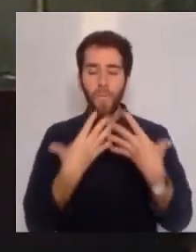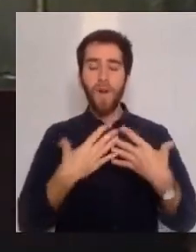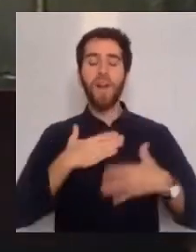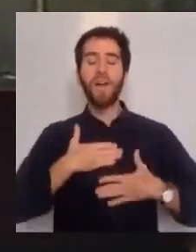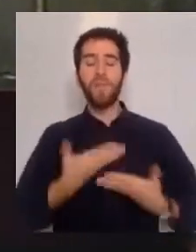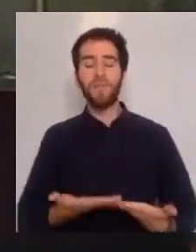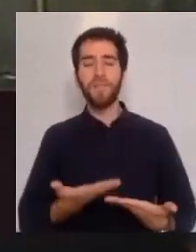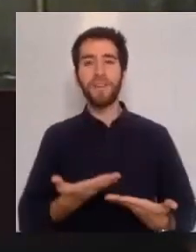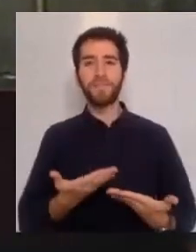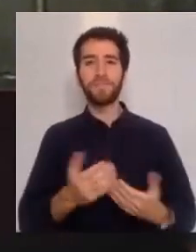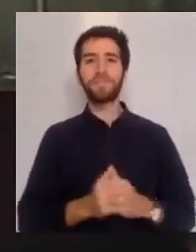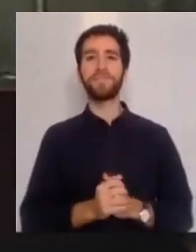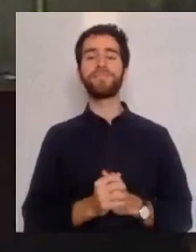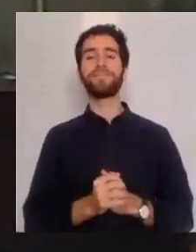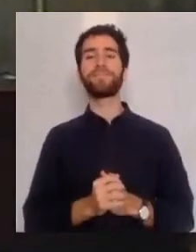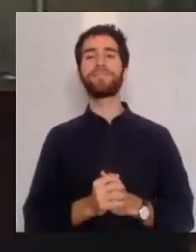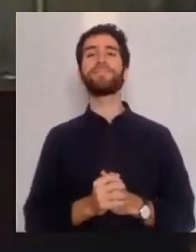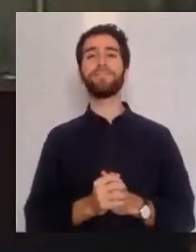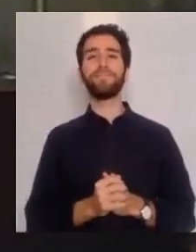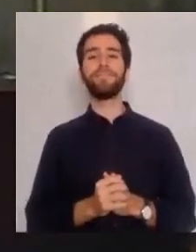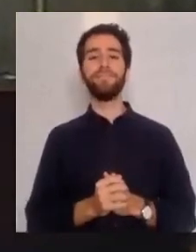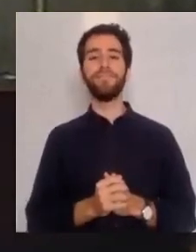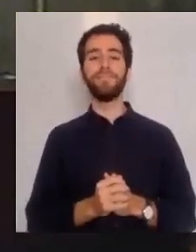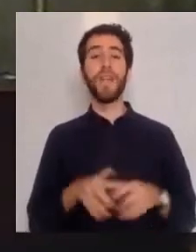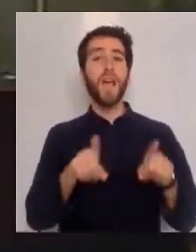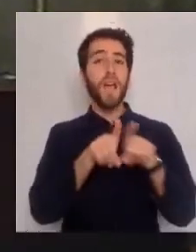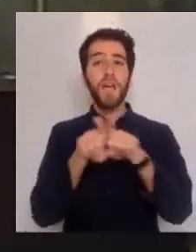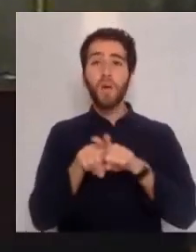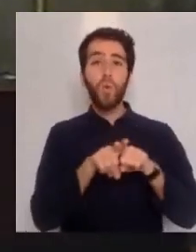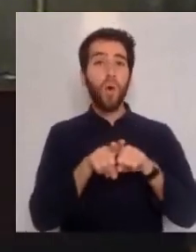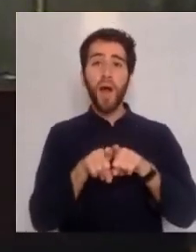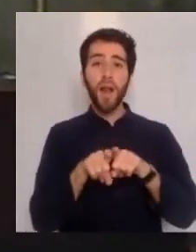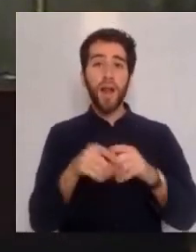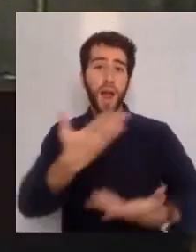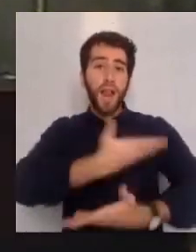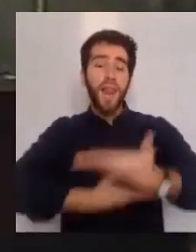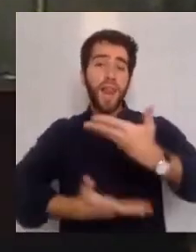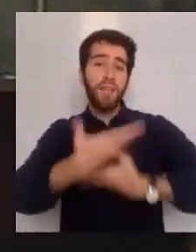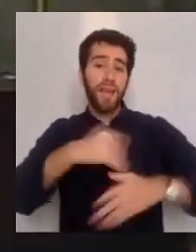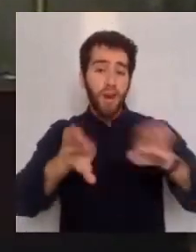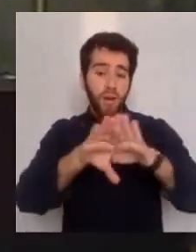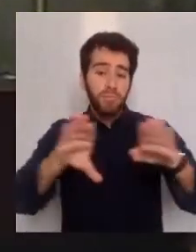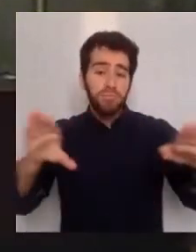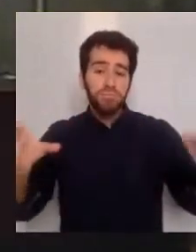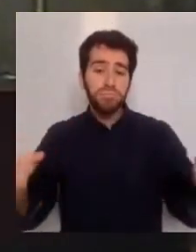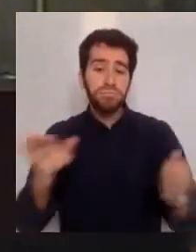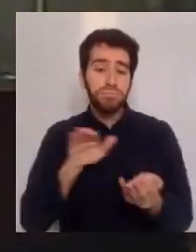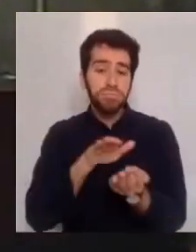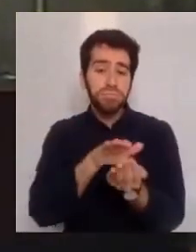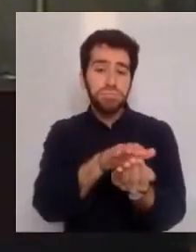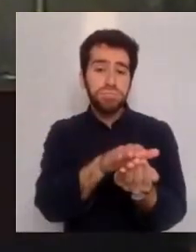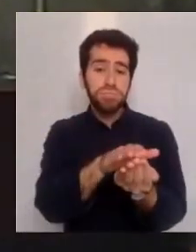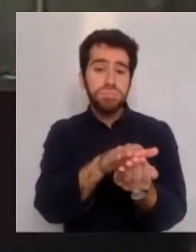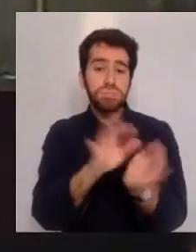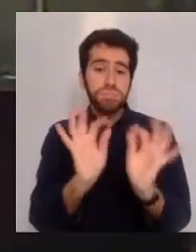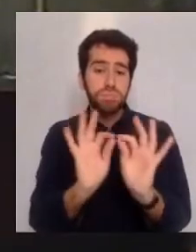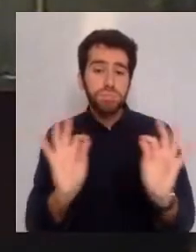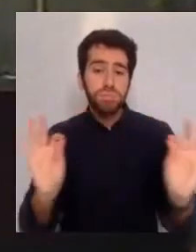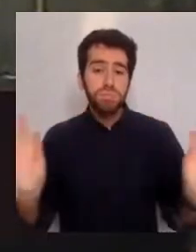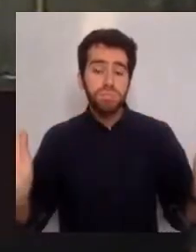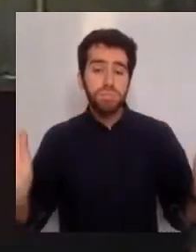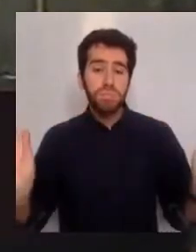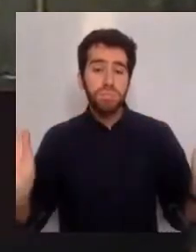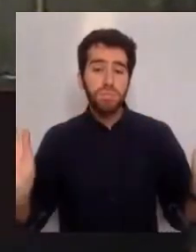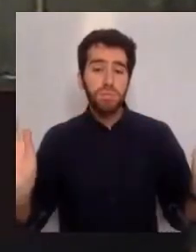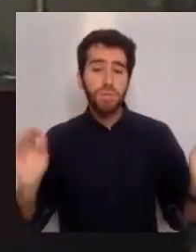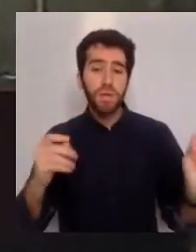Pedro descubrieron en el sepulcro vacío, signo de que ha resucitado y que está con nosotros. La pregunta no es